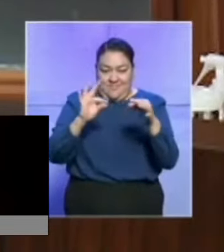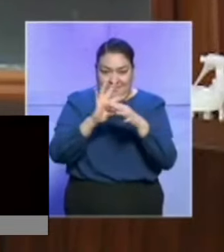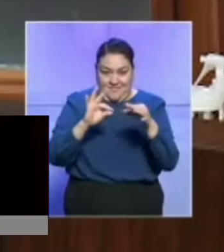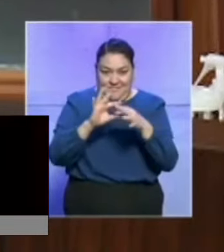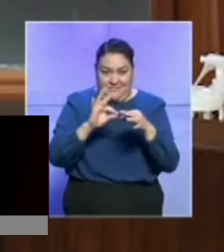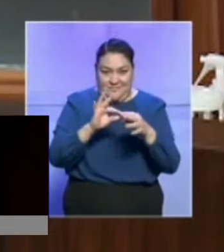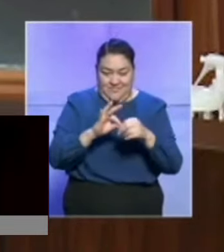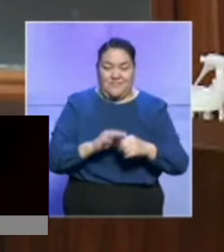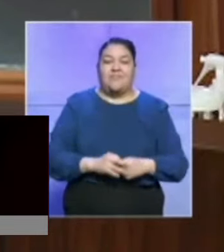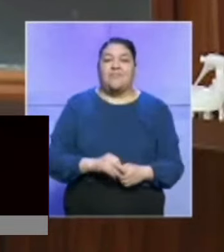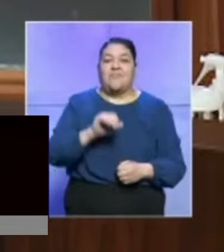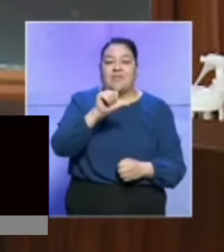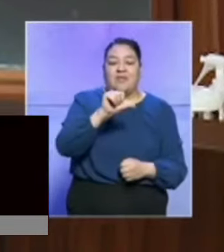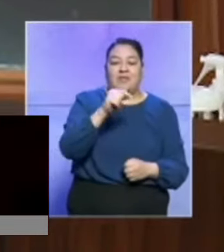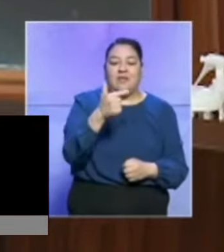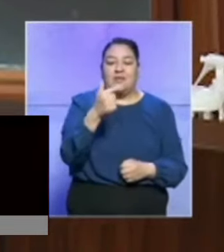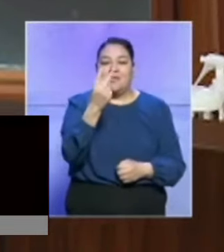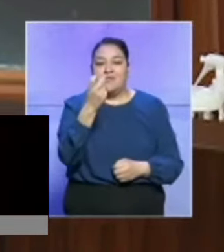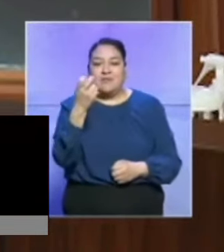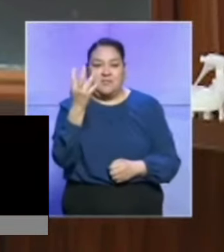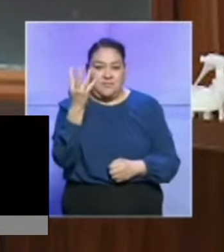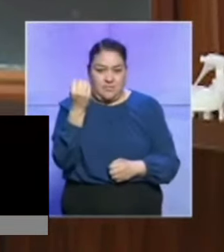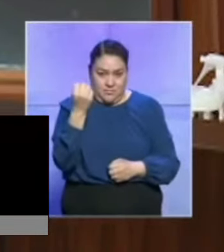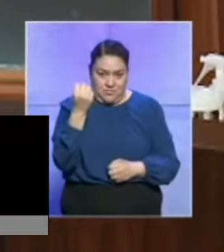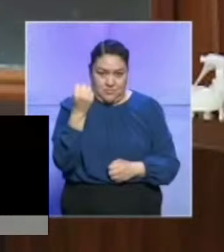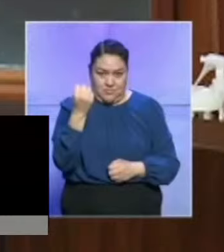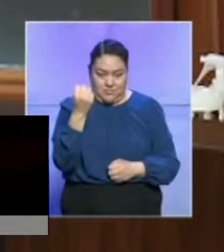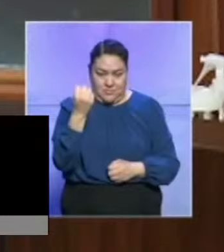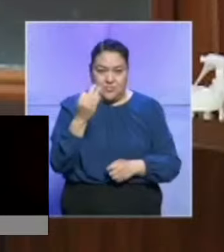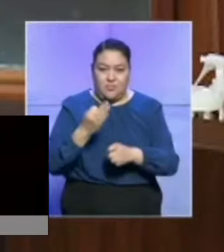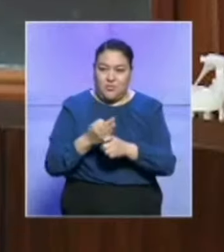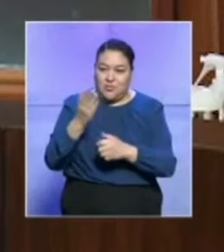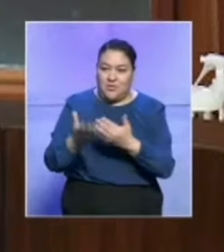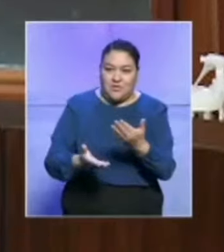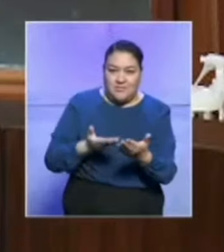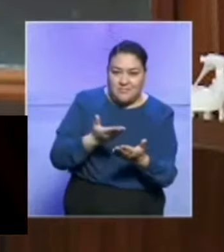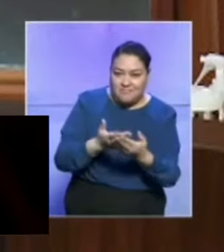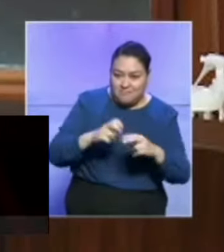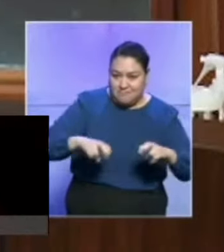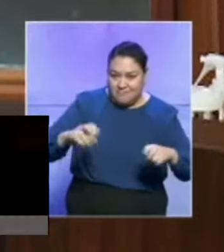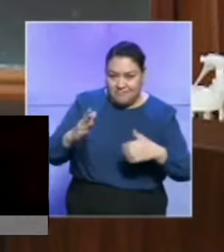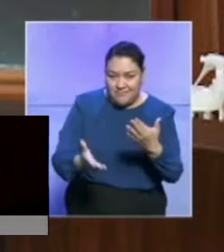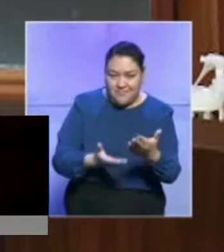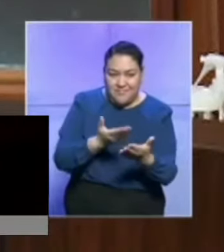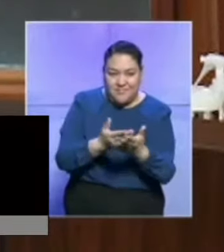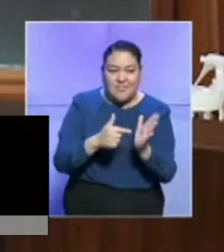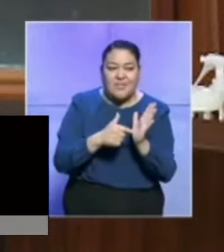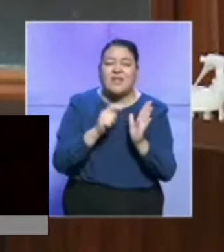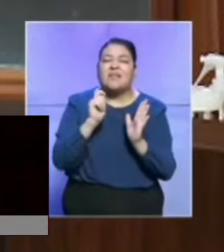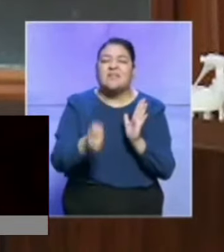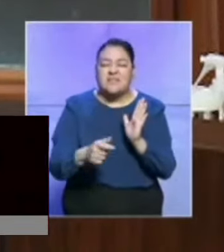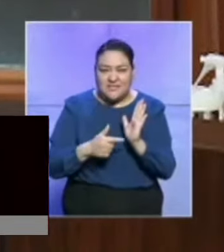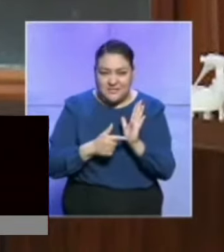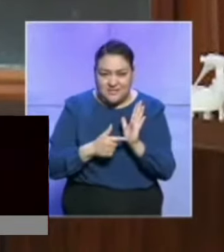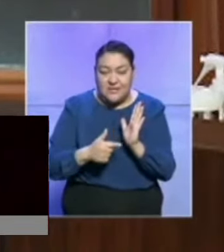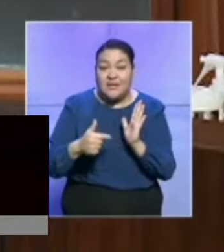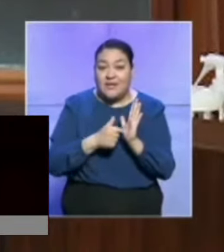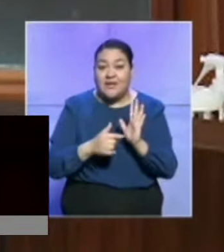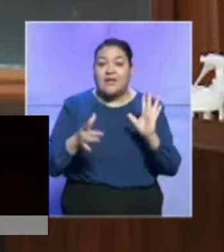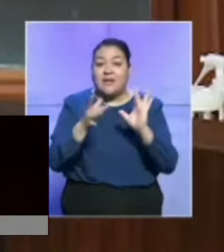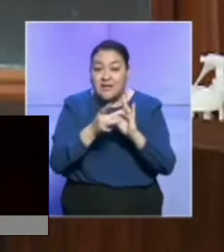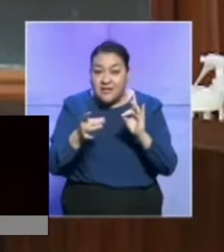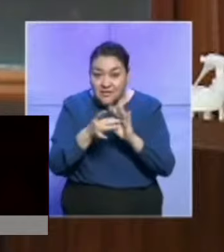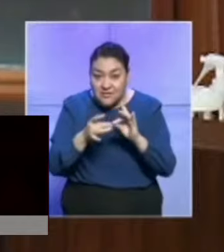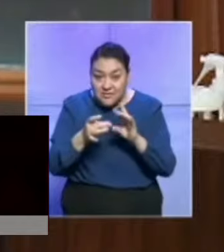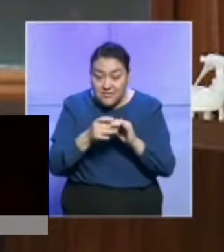donde, digamos, lo sacáramos de la duda si tenía que suspender, si tenía que continuar con